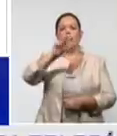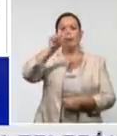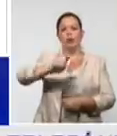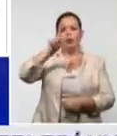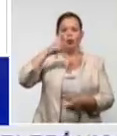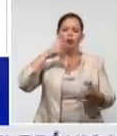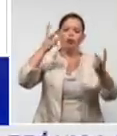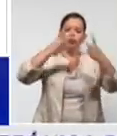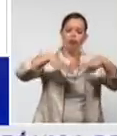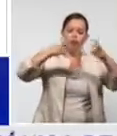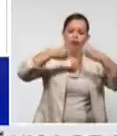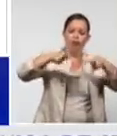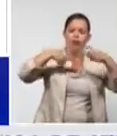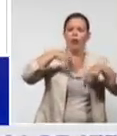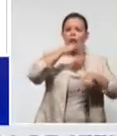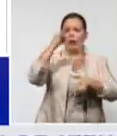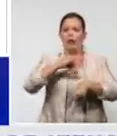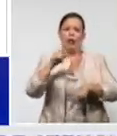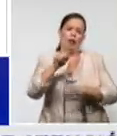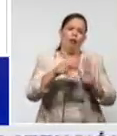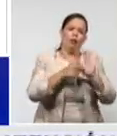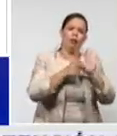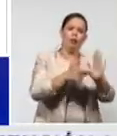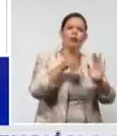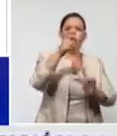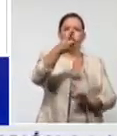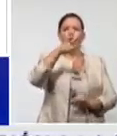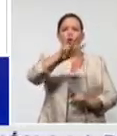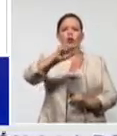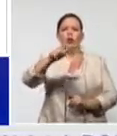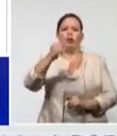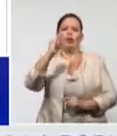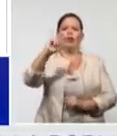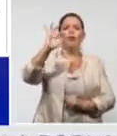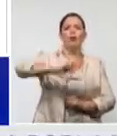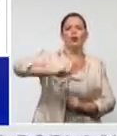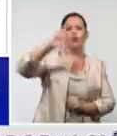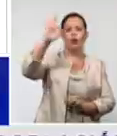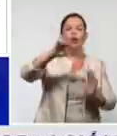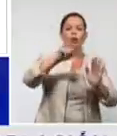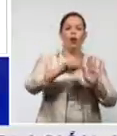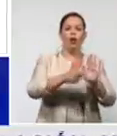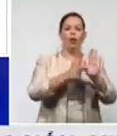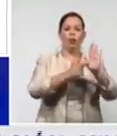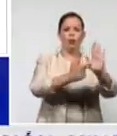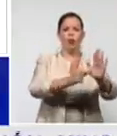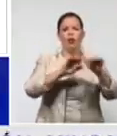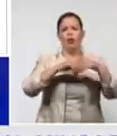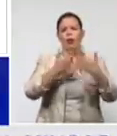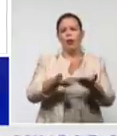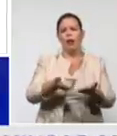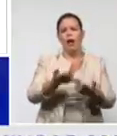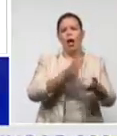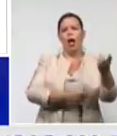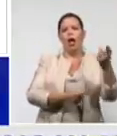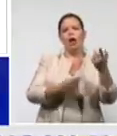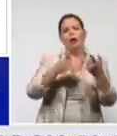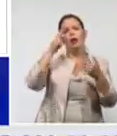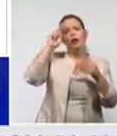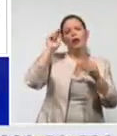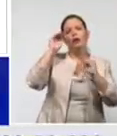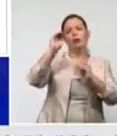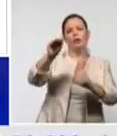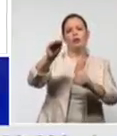donde solo el 12,6% había sido ingresado en cuidados intensivos.